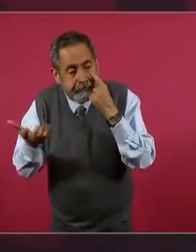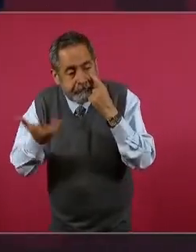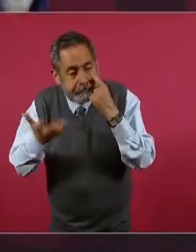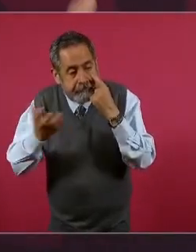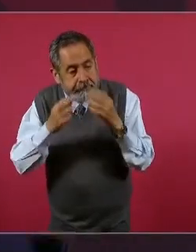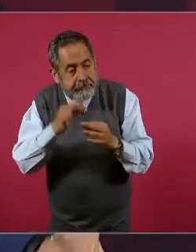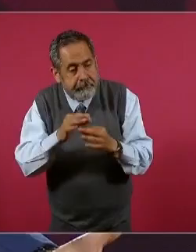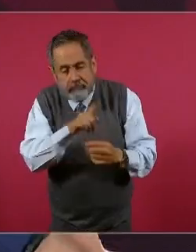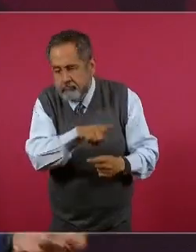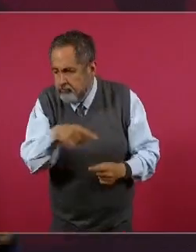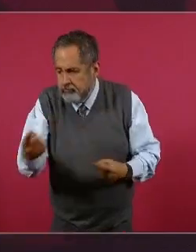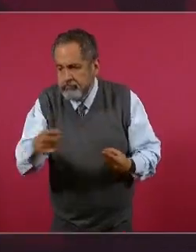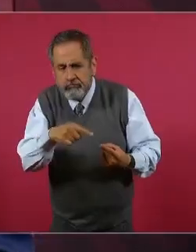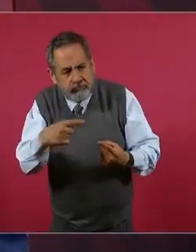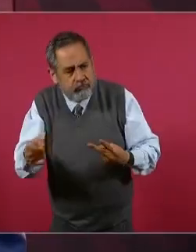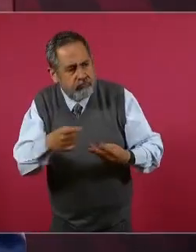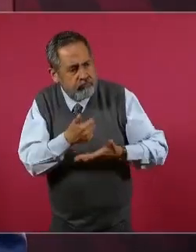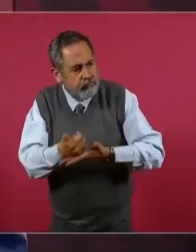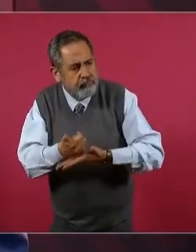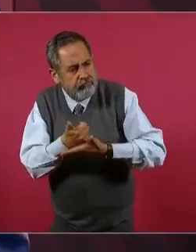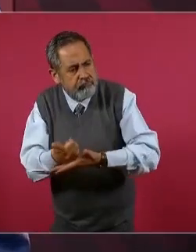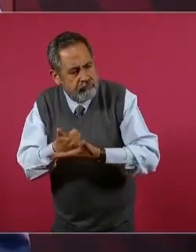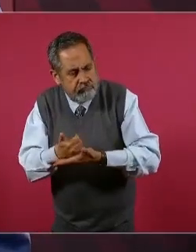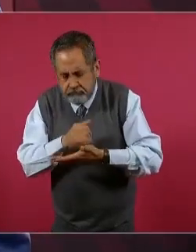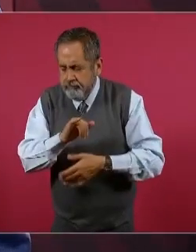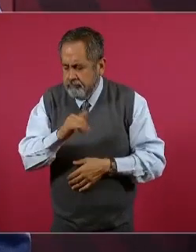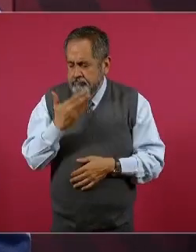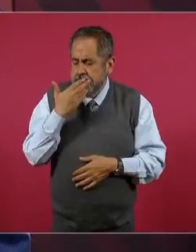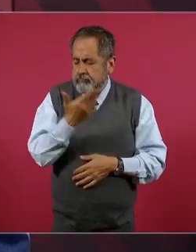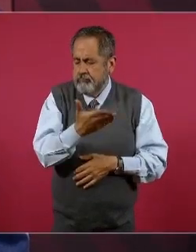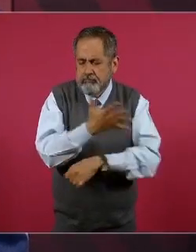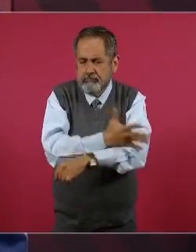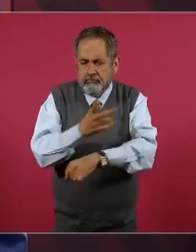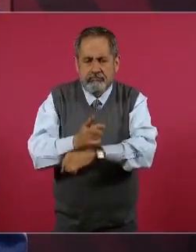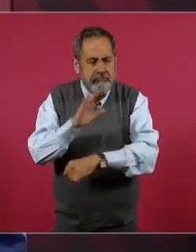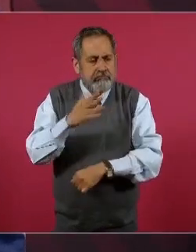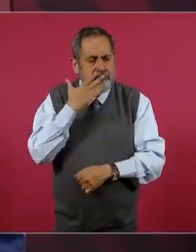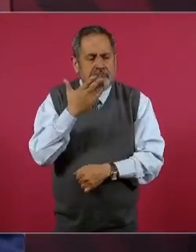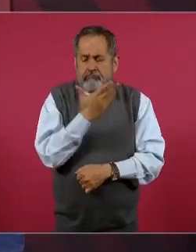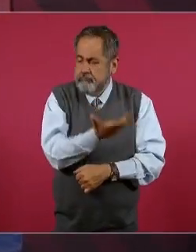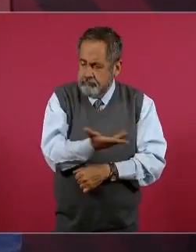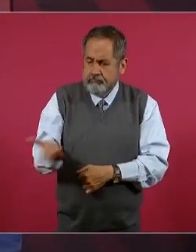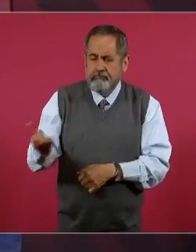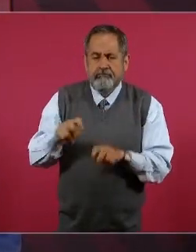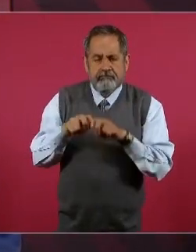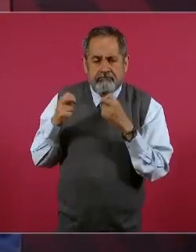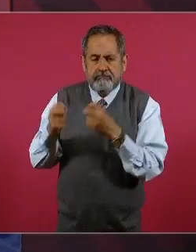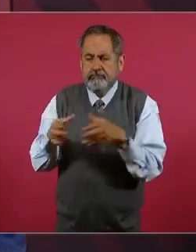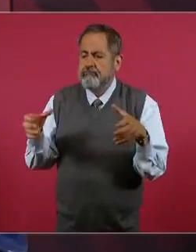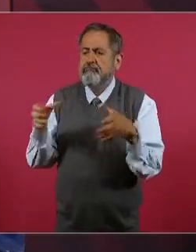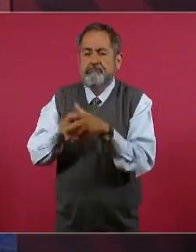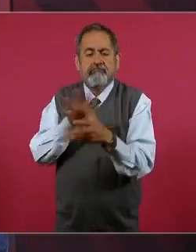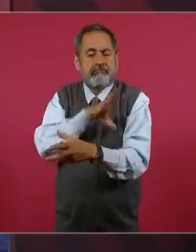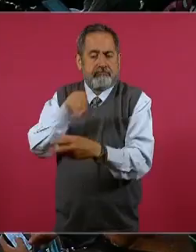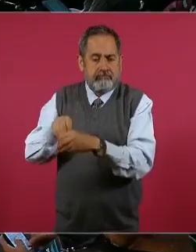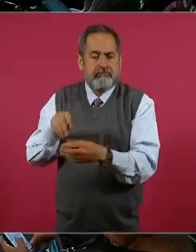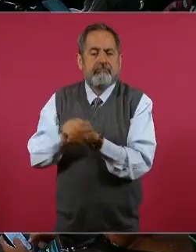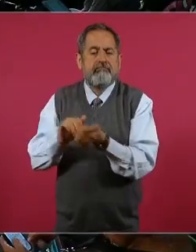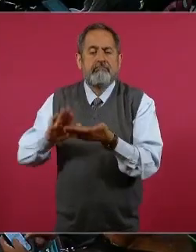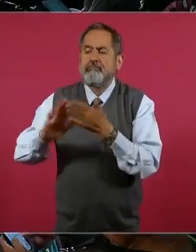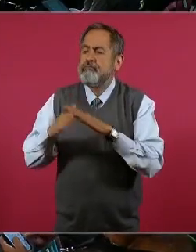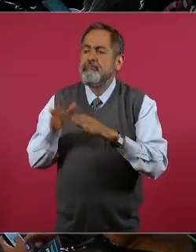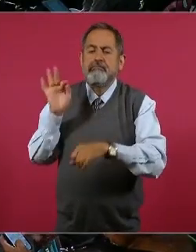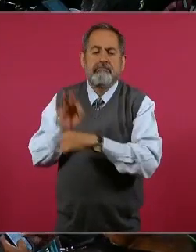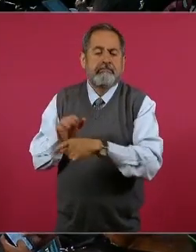los servicios prestados al prójimo, a los miembros de la